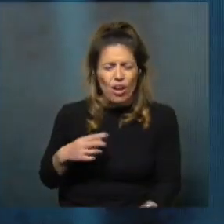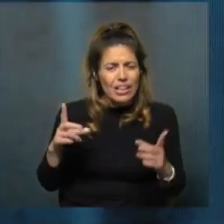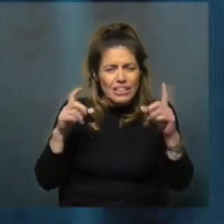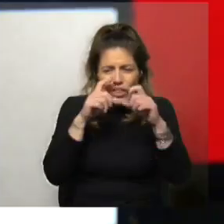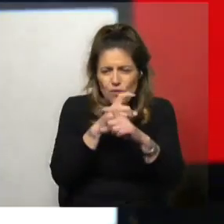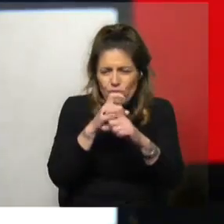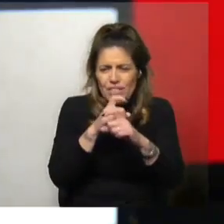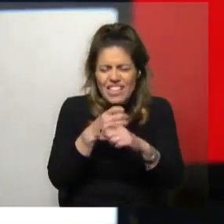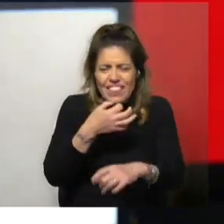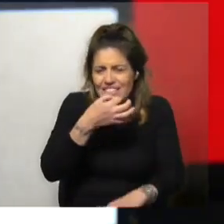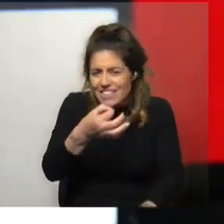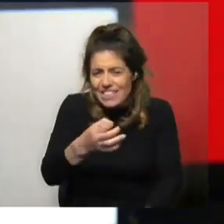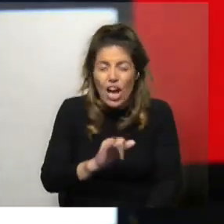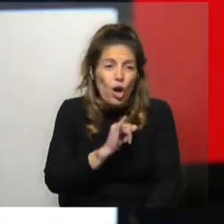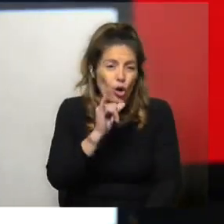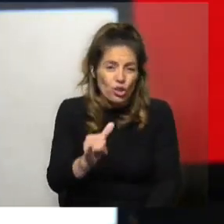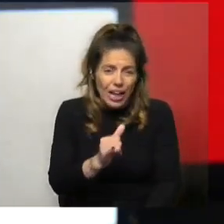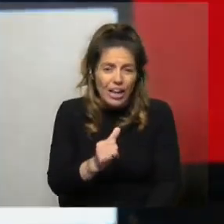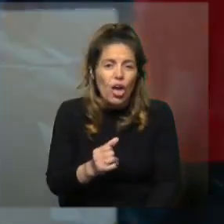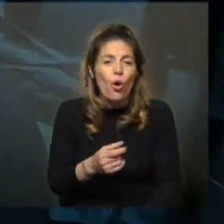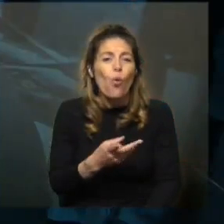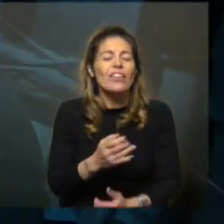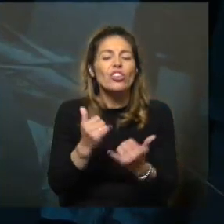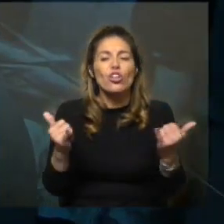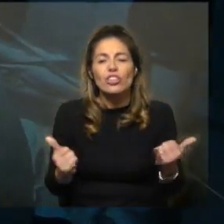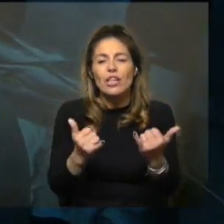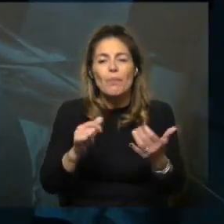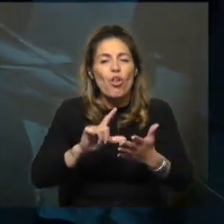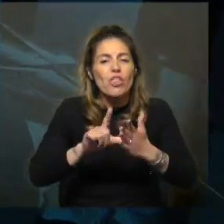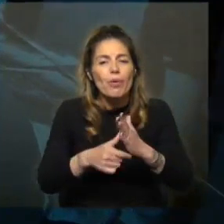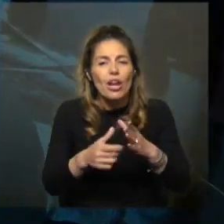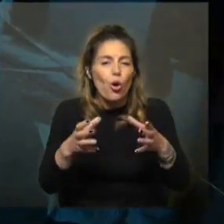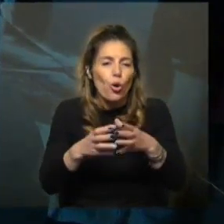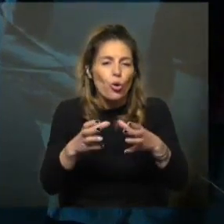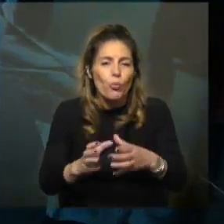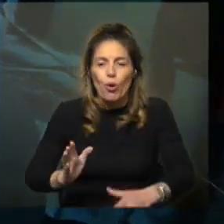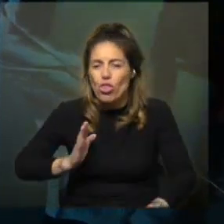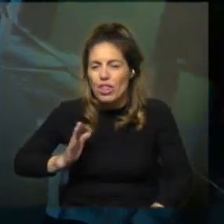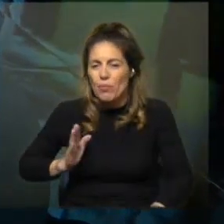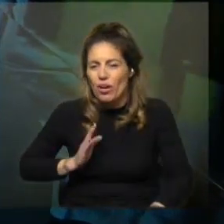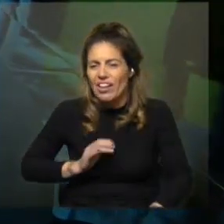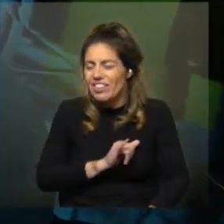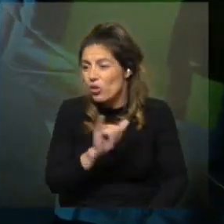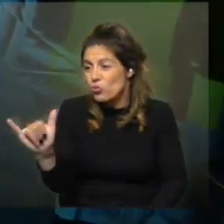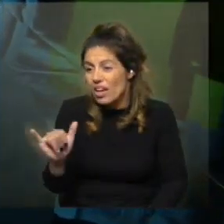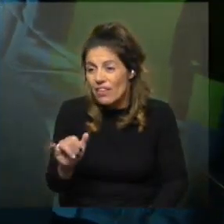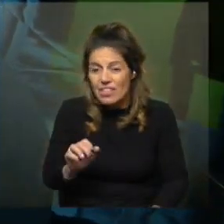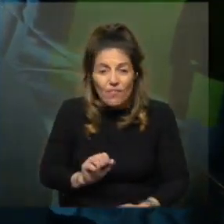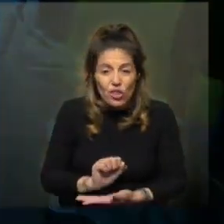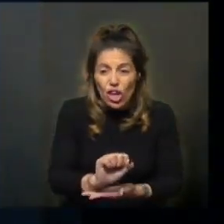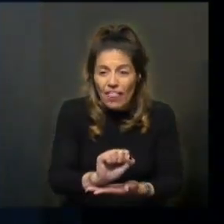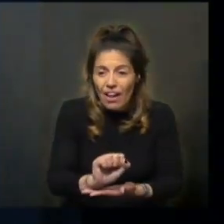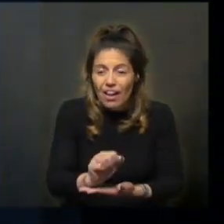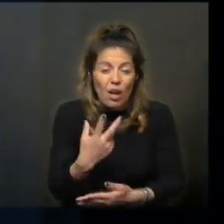veces decirlas cuánto tiempo demoraron este un grupo de mujeres en denunciar que habían sido violadas 20